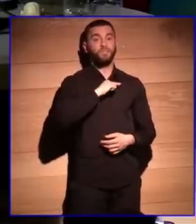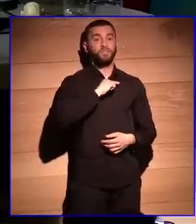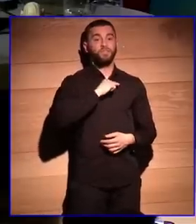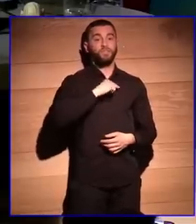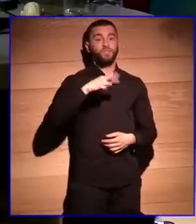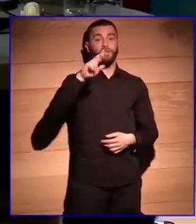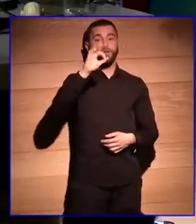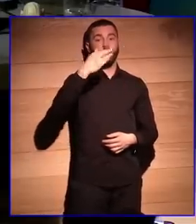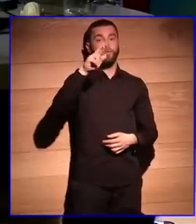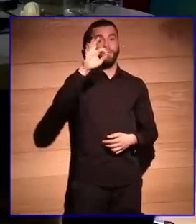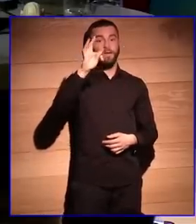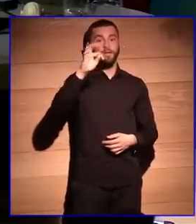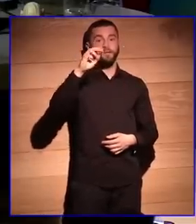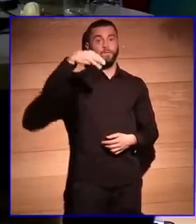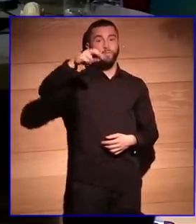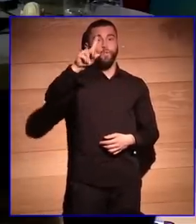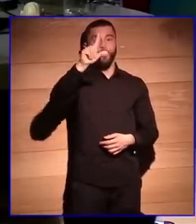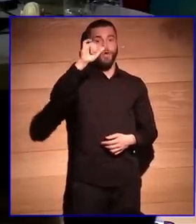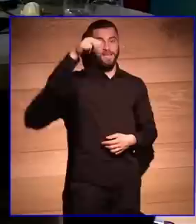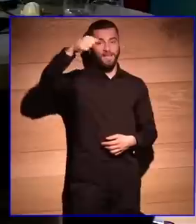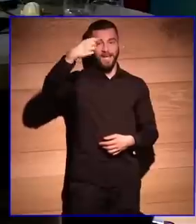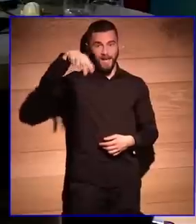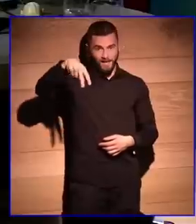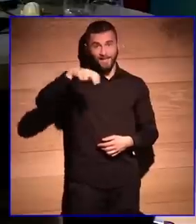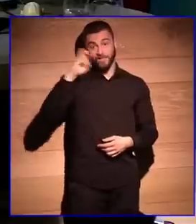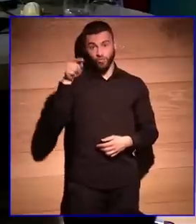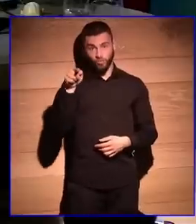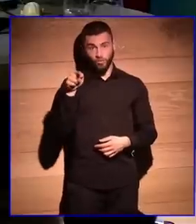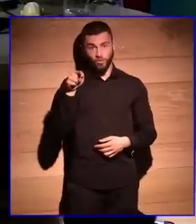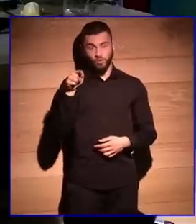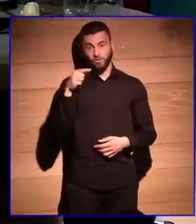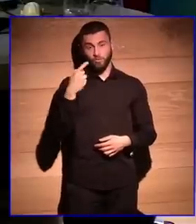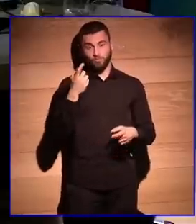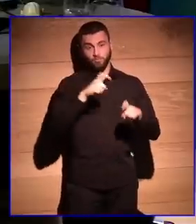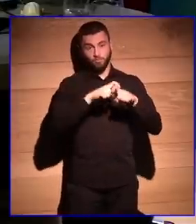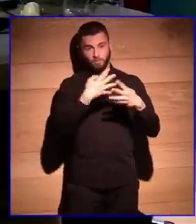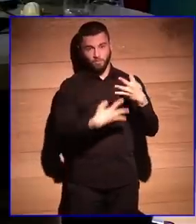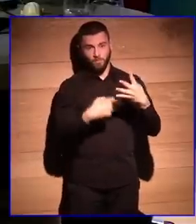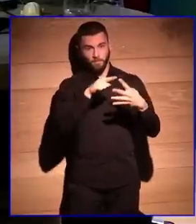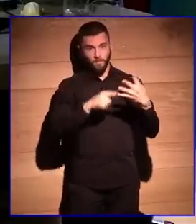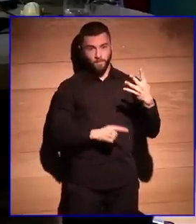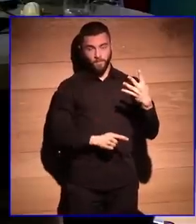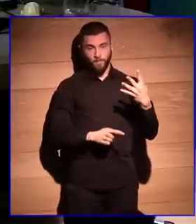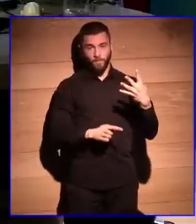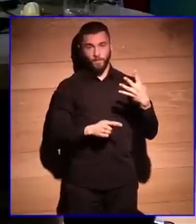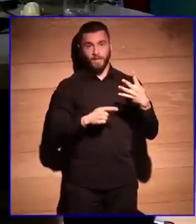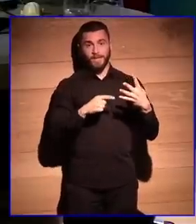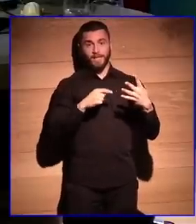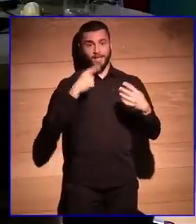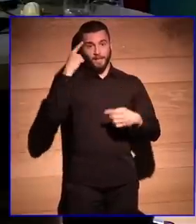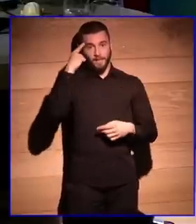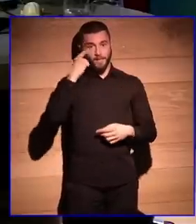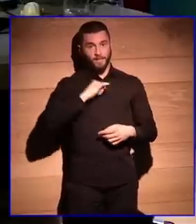El otro de Robert Mulligan, por ejemplo. Ese, ¿no? El otro quería decir. Sí, sí. Esos aspectos aparentemente, o que identifica tu